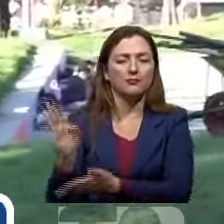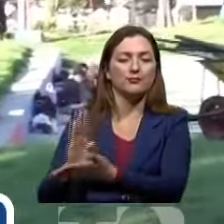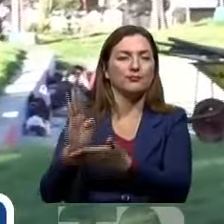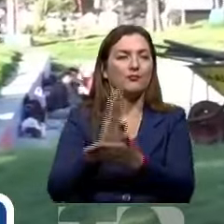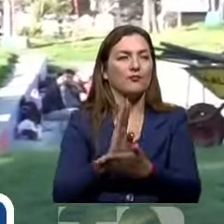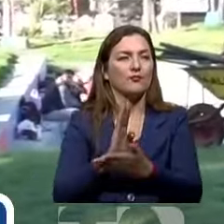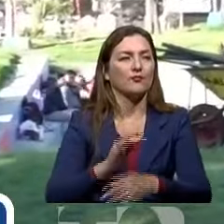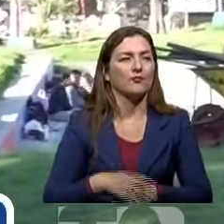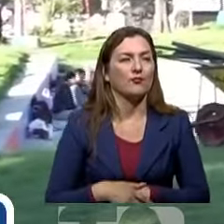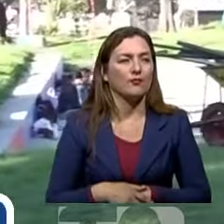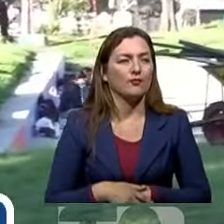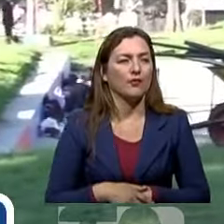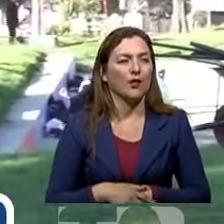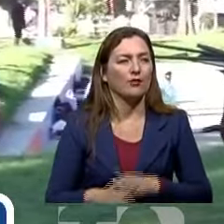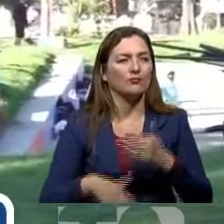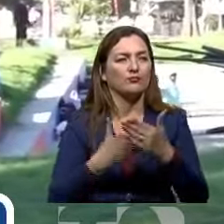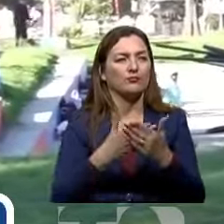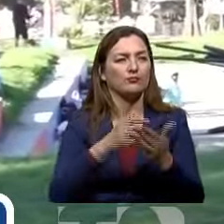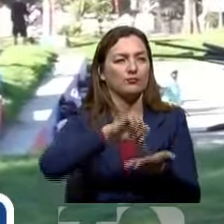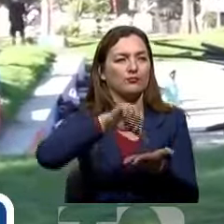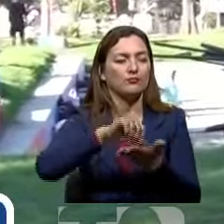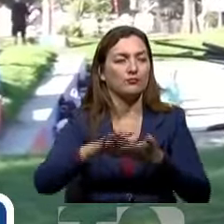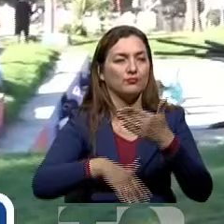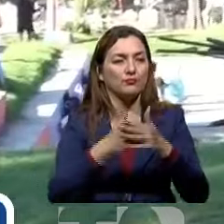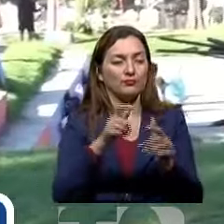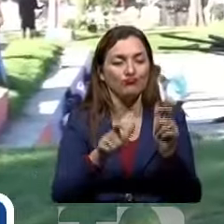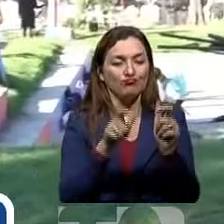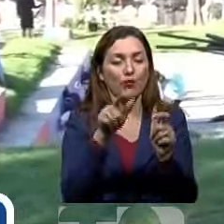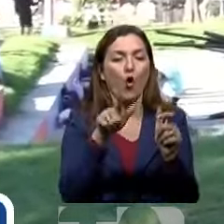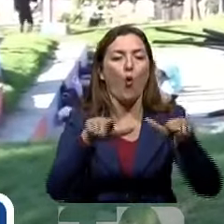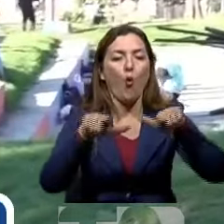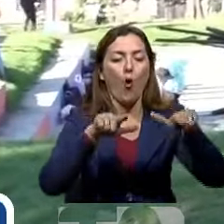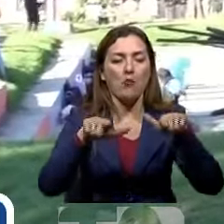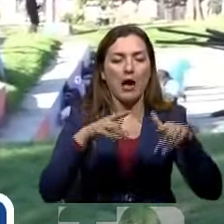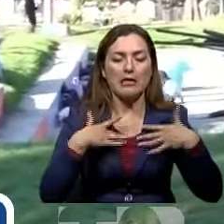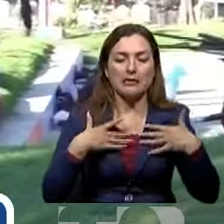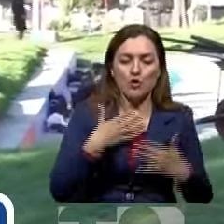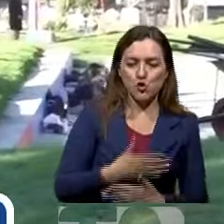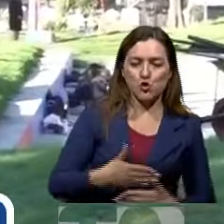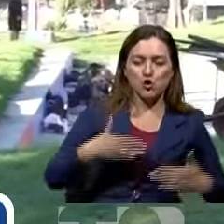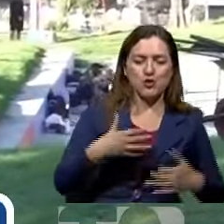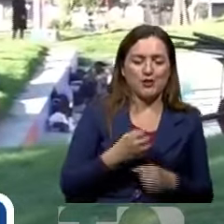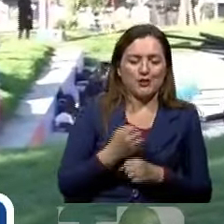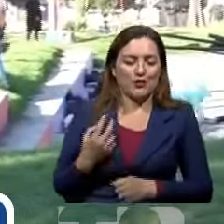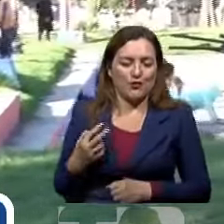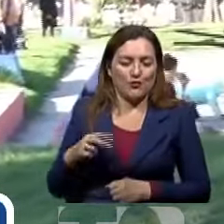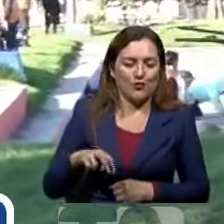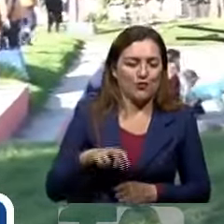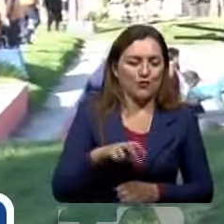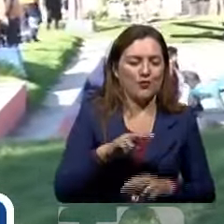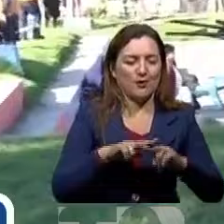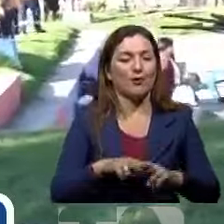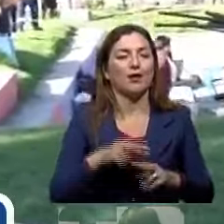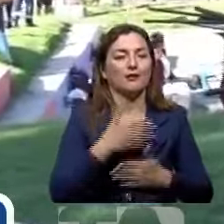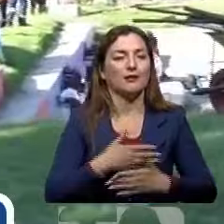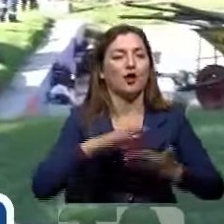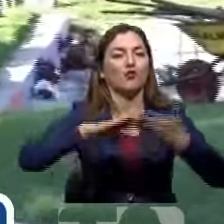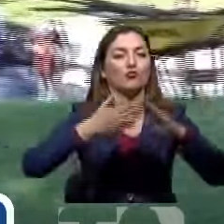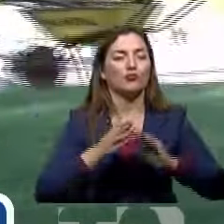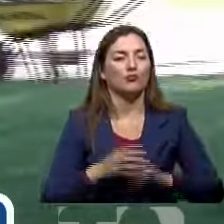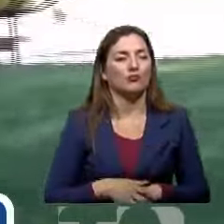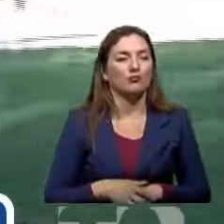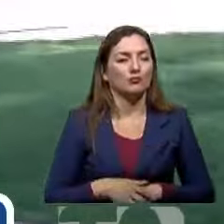Esta es para toda la ciudadanía, para generar espacios seguros y de esparcimiento de toda la comunidad.